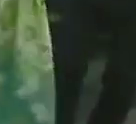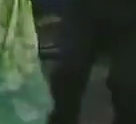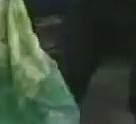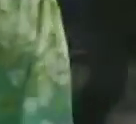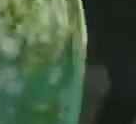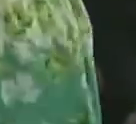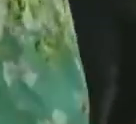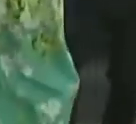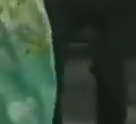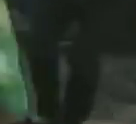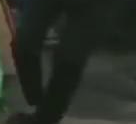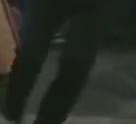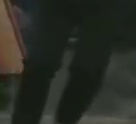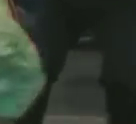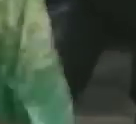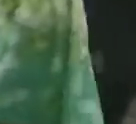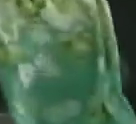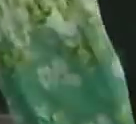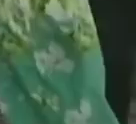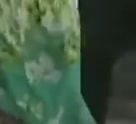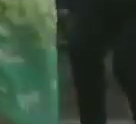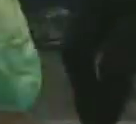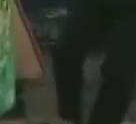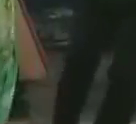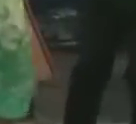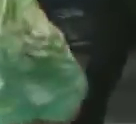Instituto Nacional de Tierra. Con este ambiente